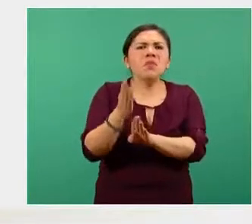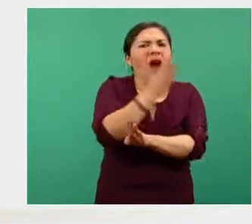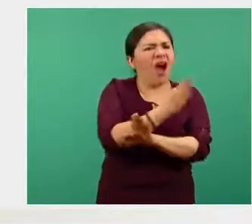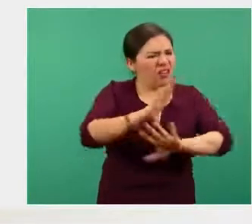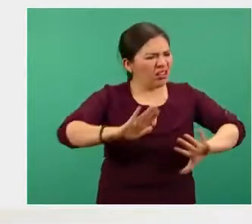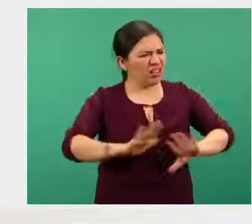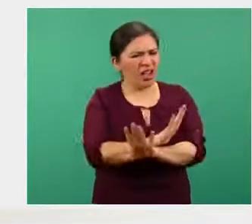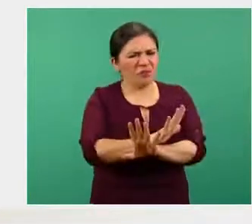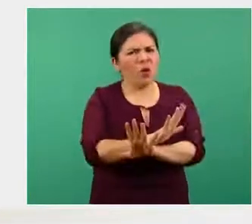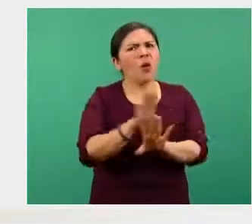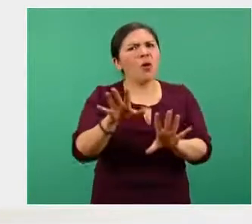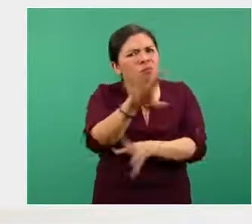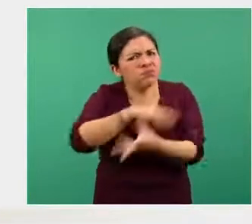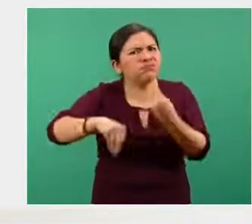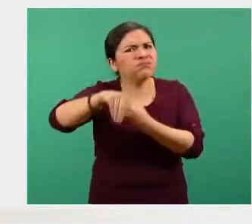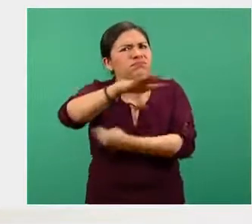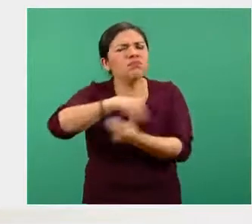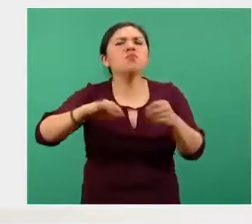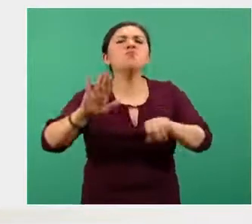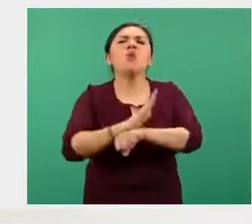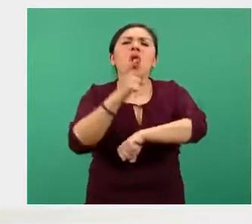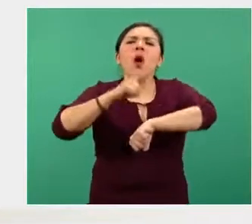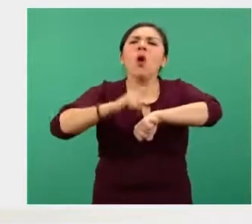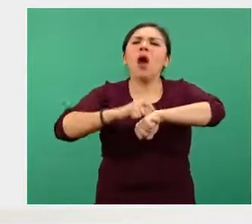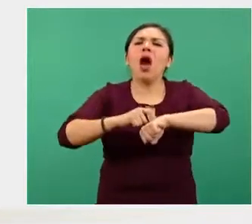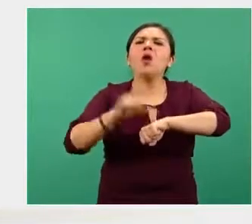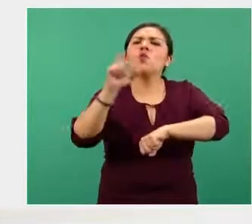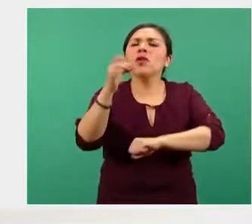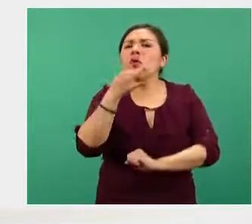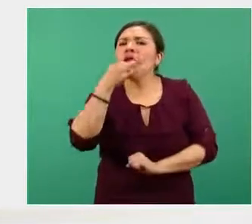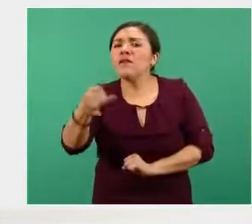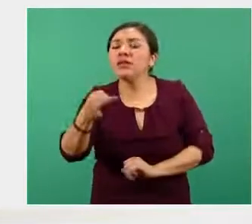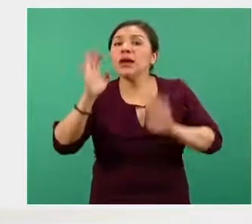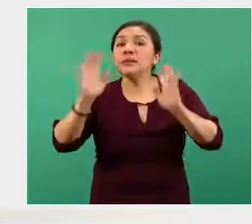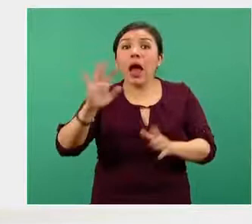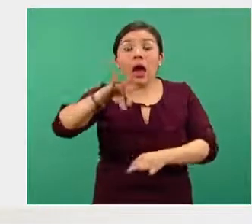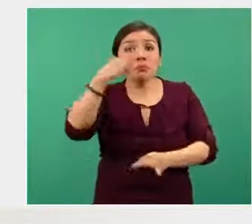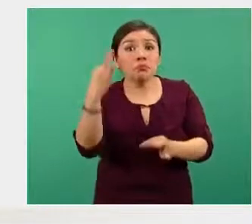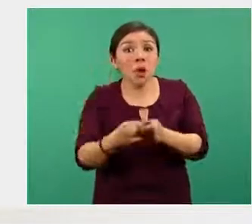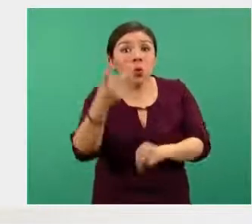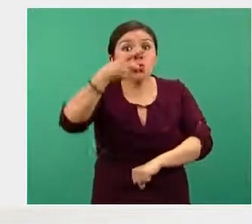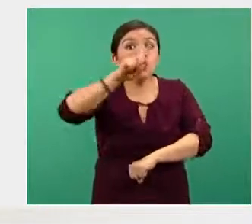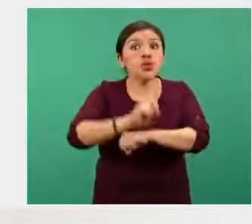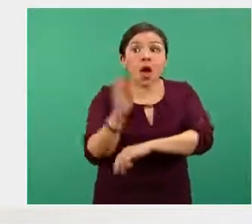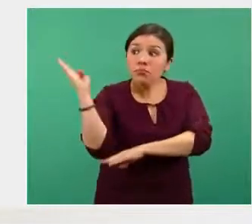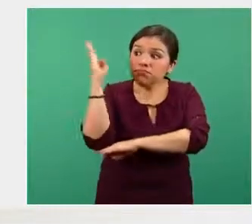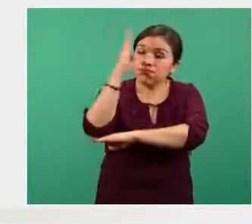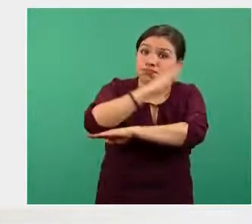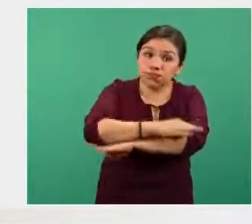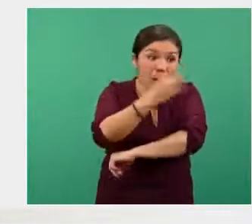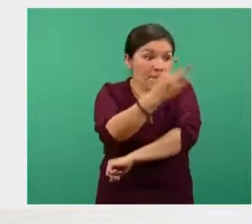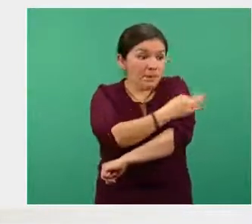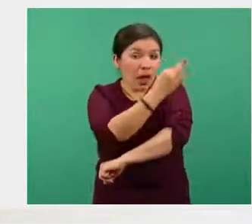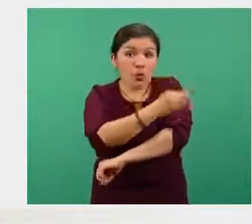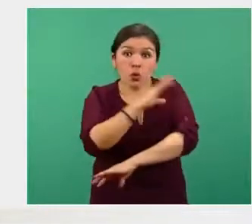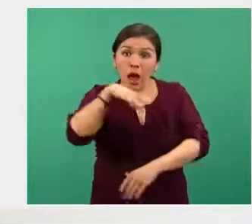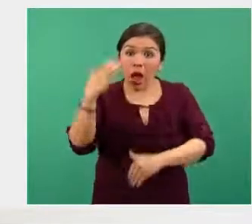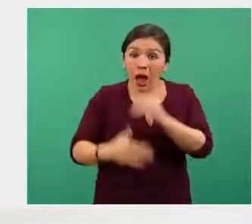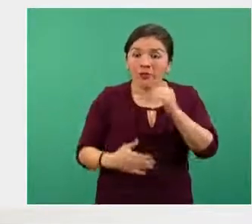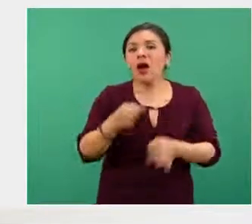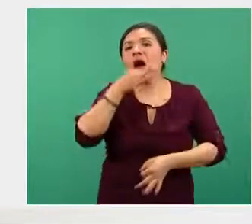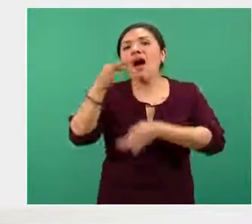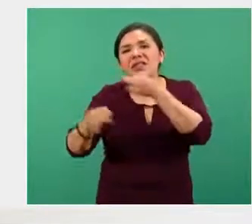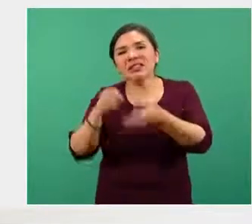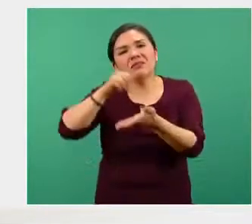de cómo se va incrementando el reporte de la aplicación una vez que se termina en un día completo la vacunación. Entonces, de